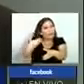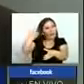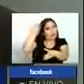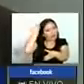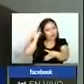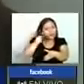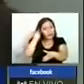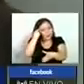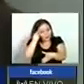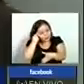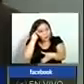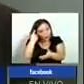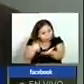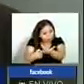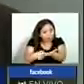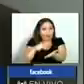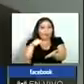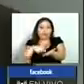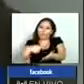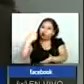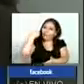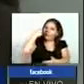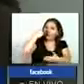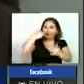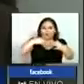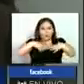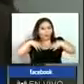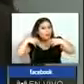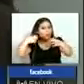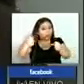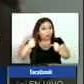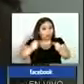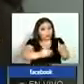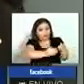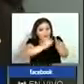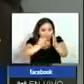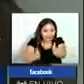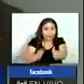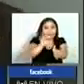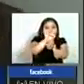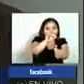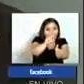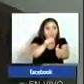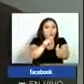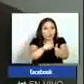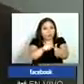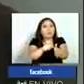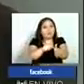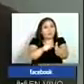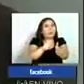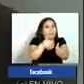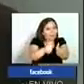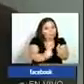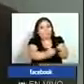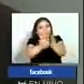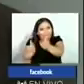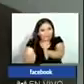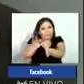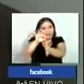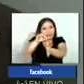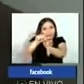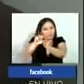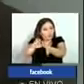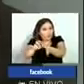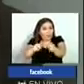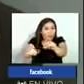que la salud es prioritaria y de que vamos a pasar de una fase a otra en la medida que vayamos